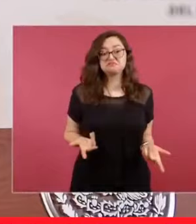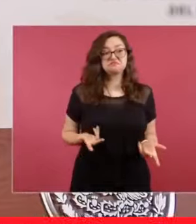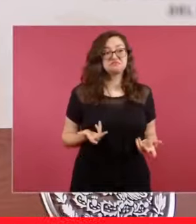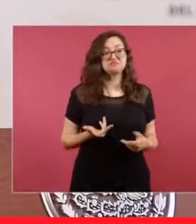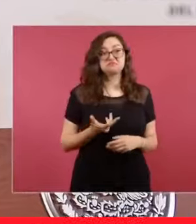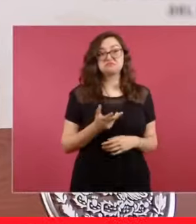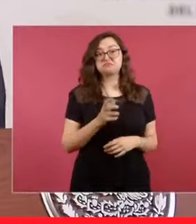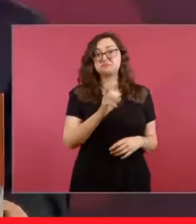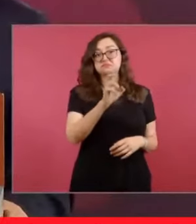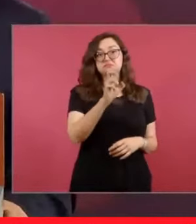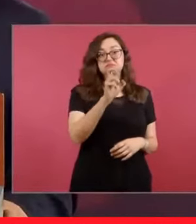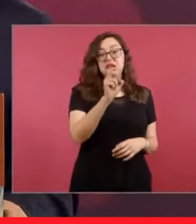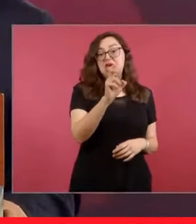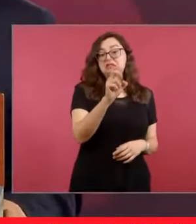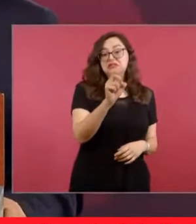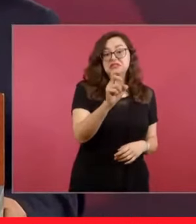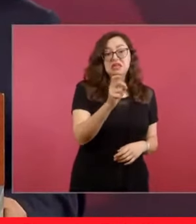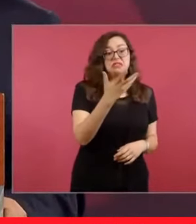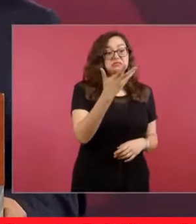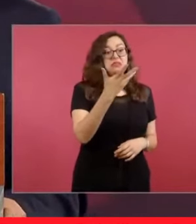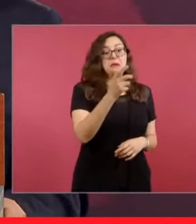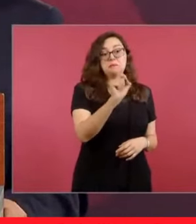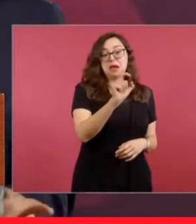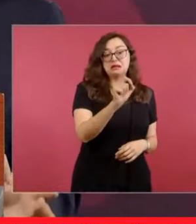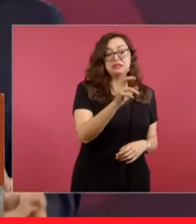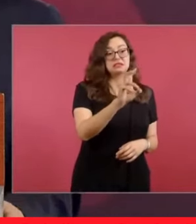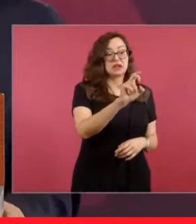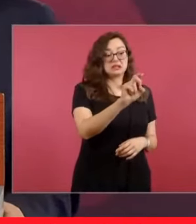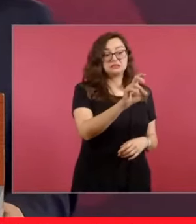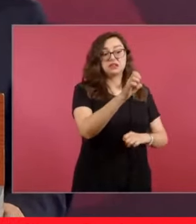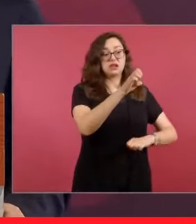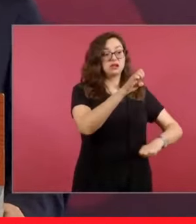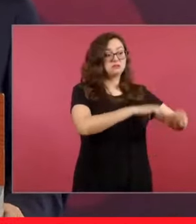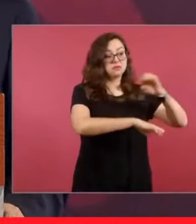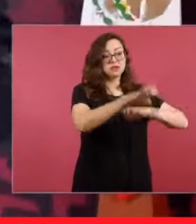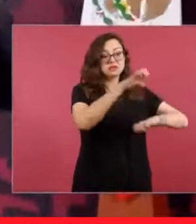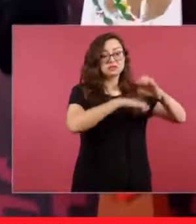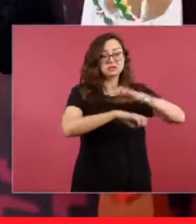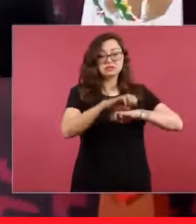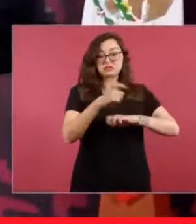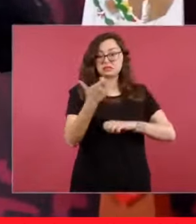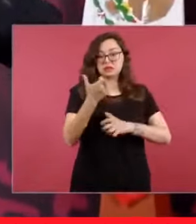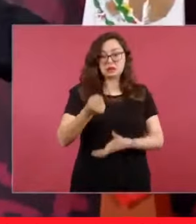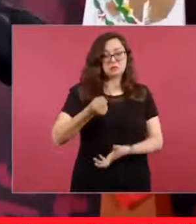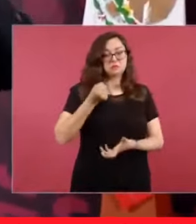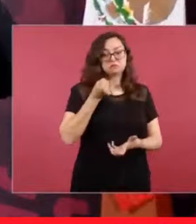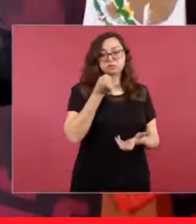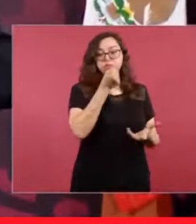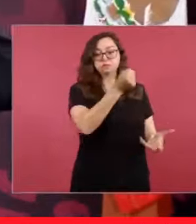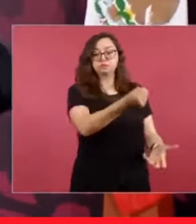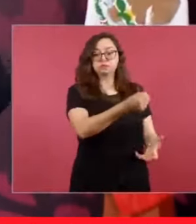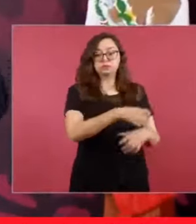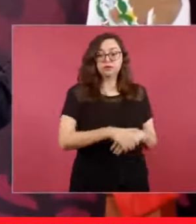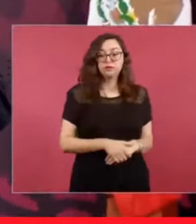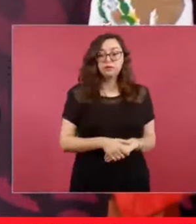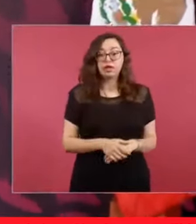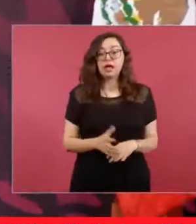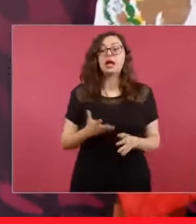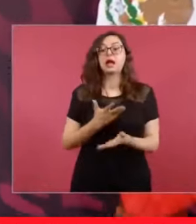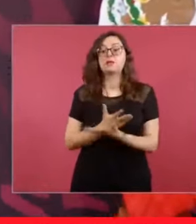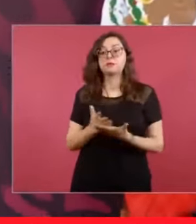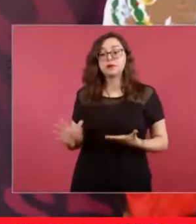30 eh empresas y habían políticos